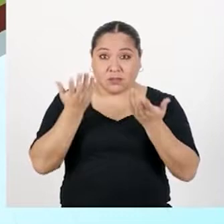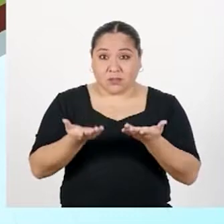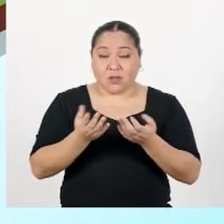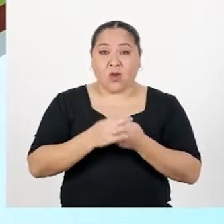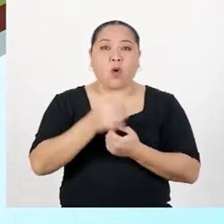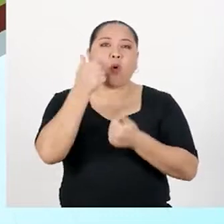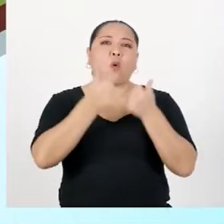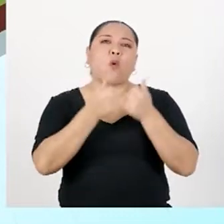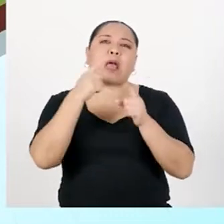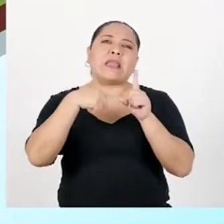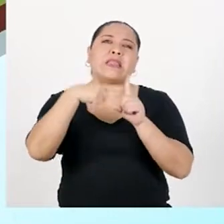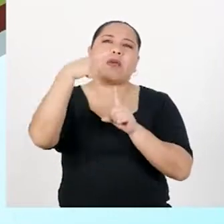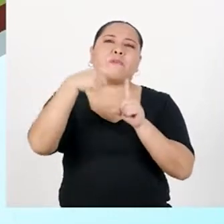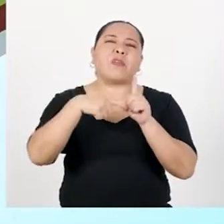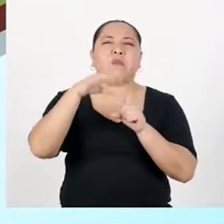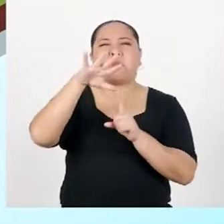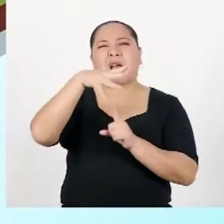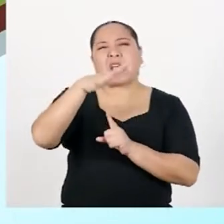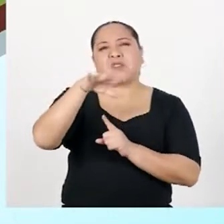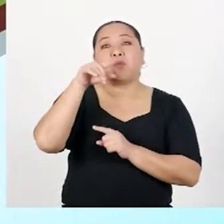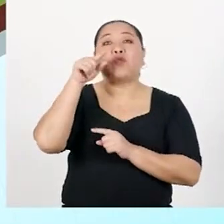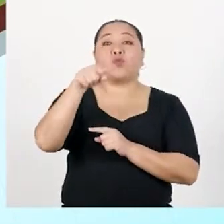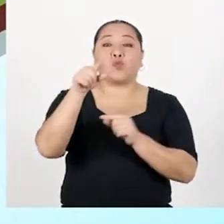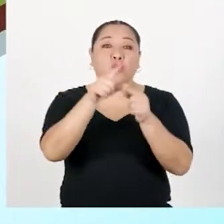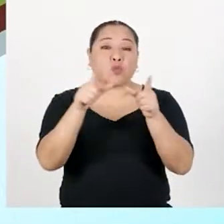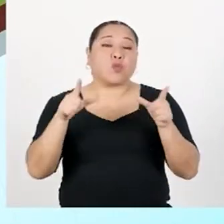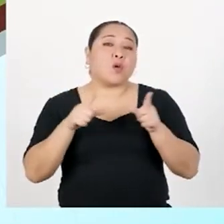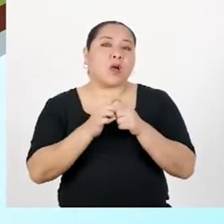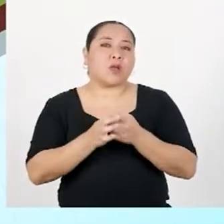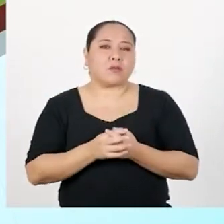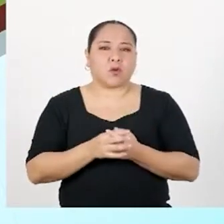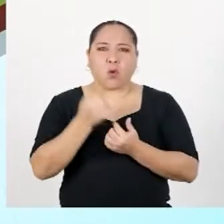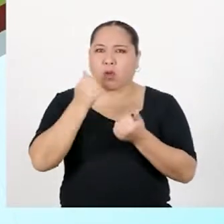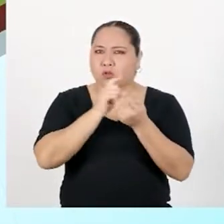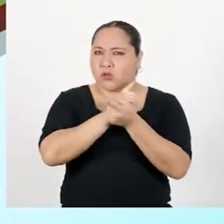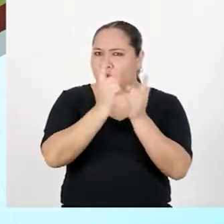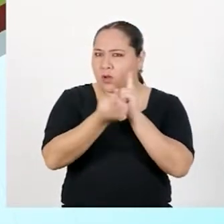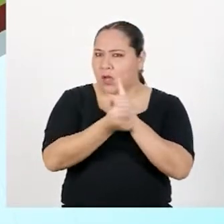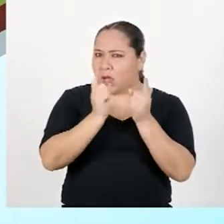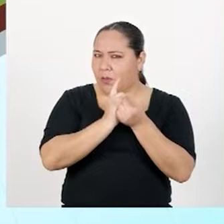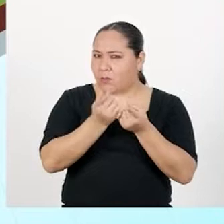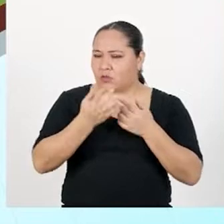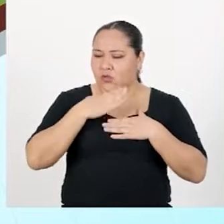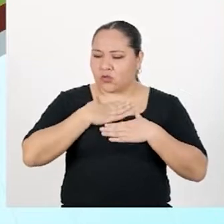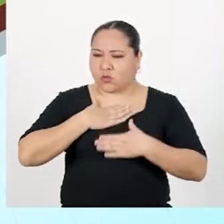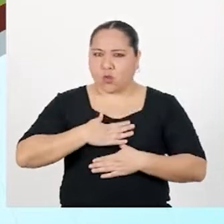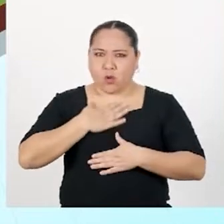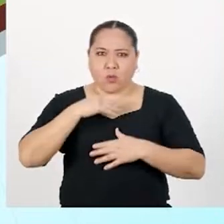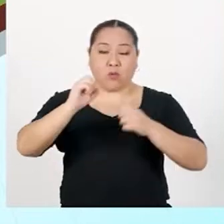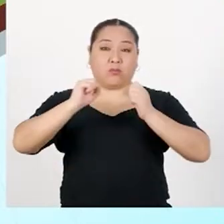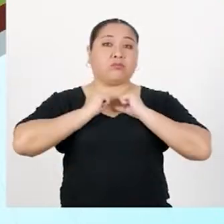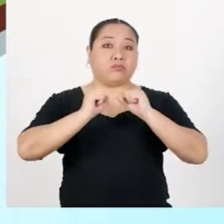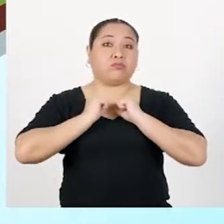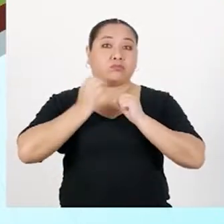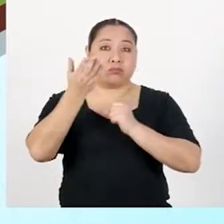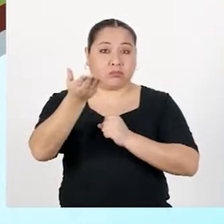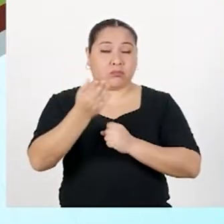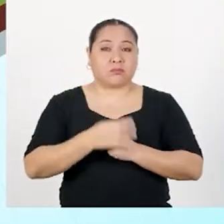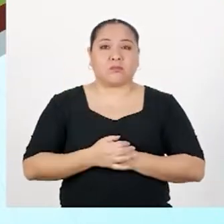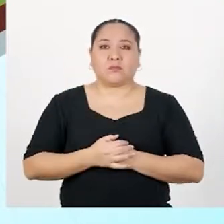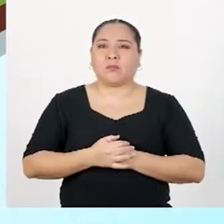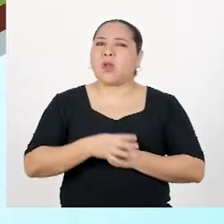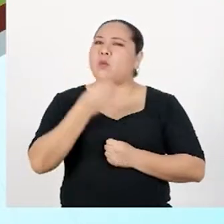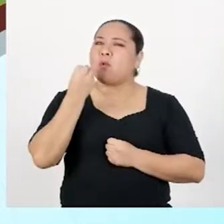físicas? ¿Cuál es la temperatura aproximada en tu zona? ¿Qué cambios se producen en tu cuerpo cuando haces actividad